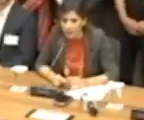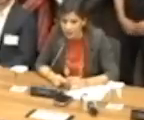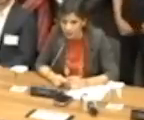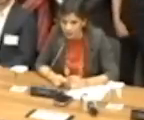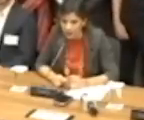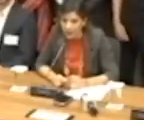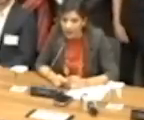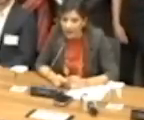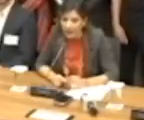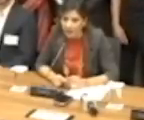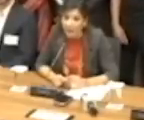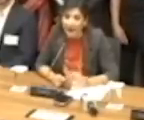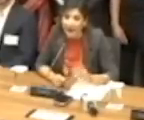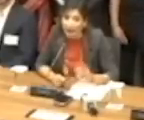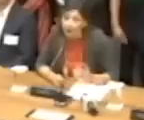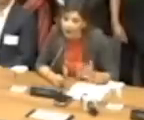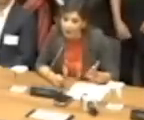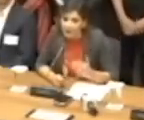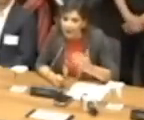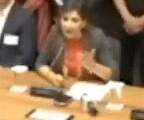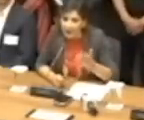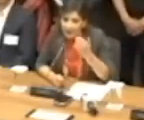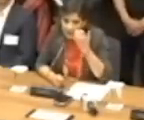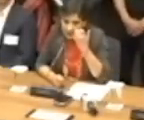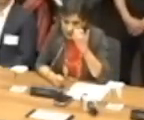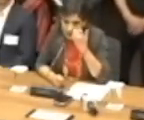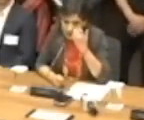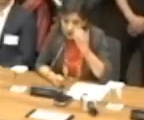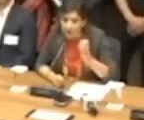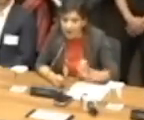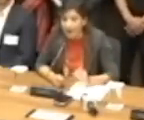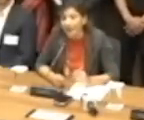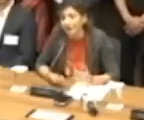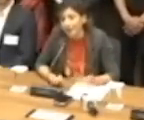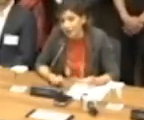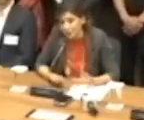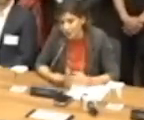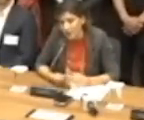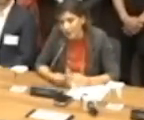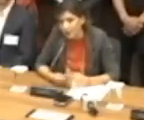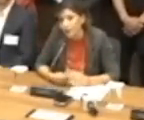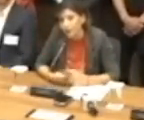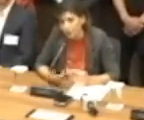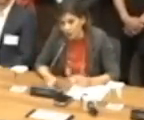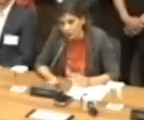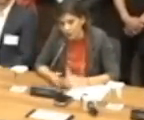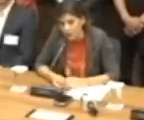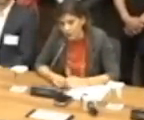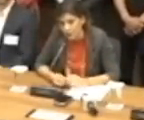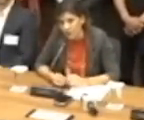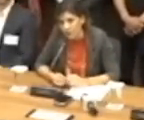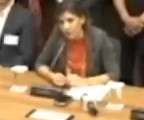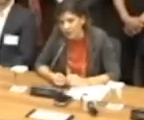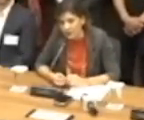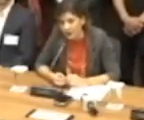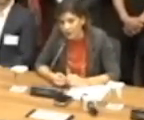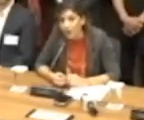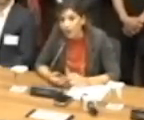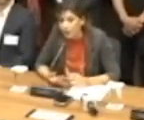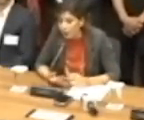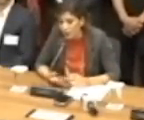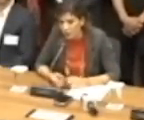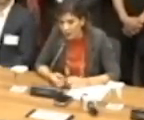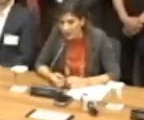la prohibición para evitar este razonamiento de la Sala, que dicho sea de paso y con todo el respeto de los señores